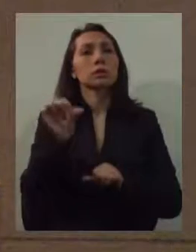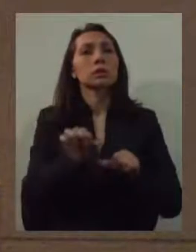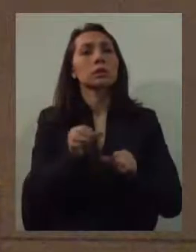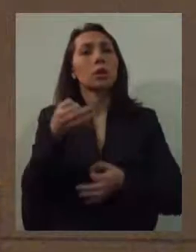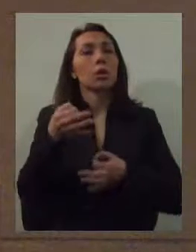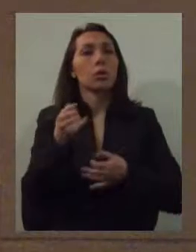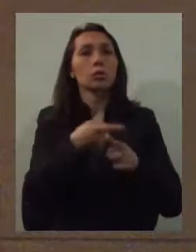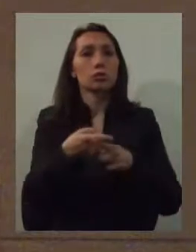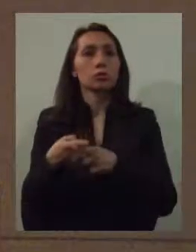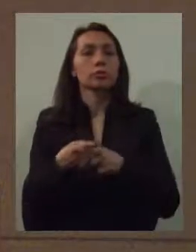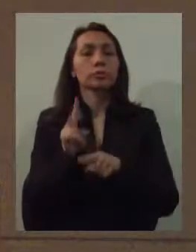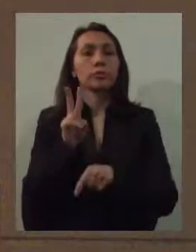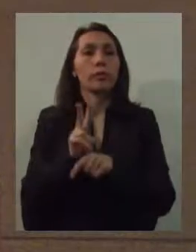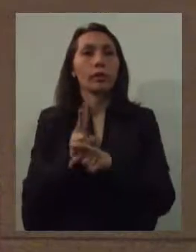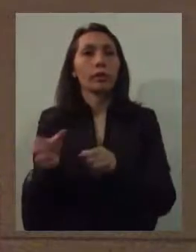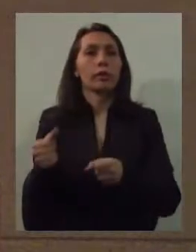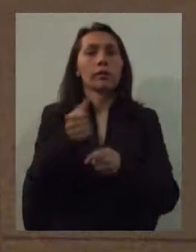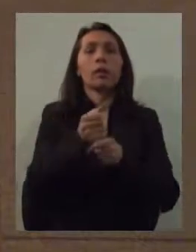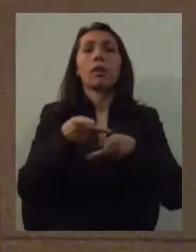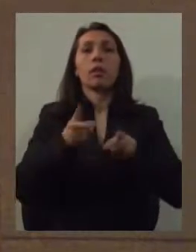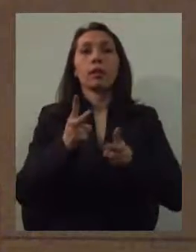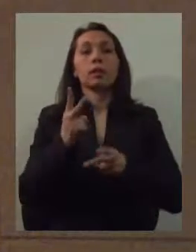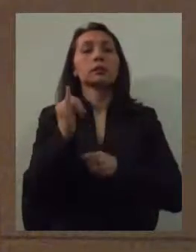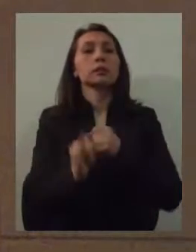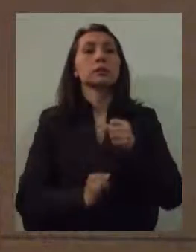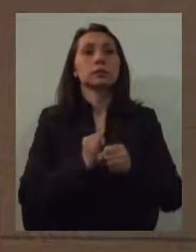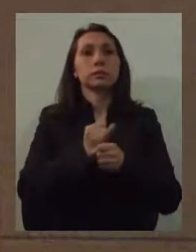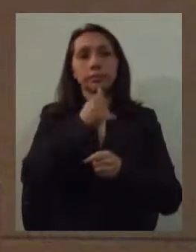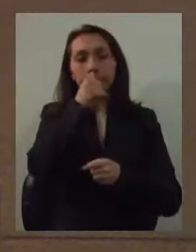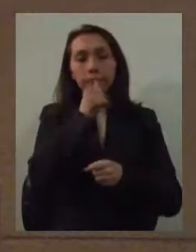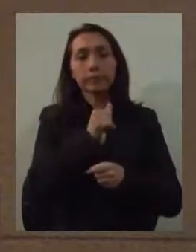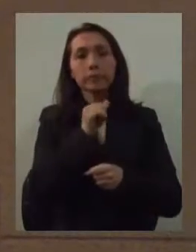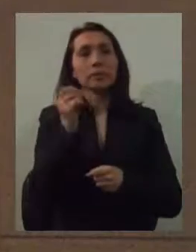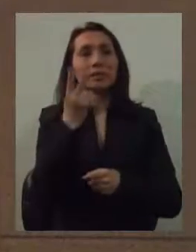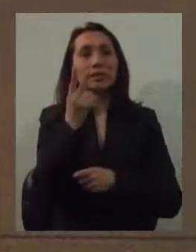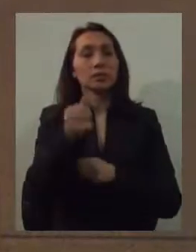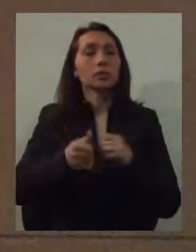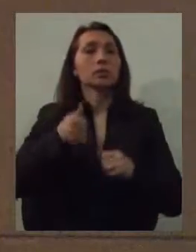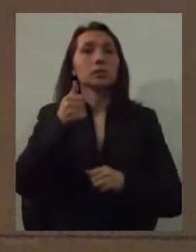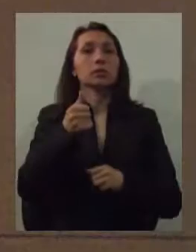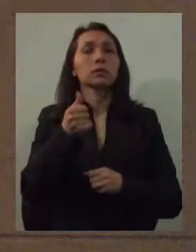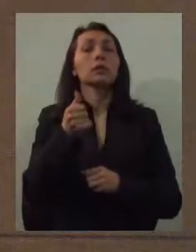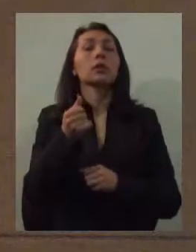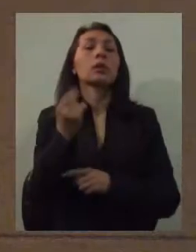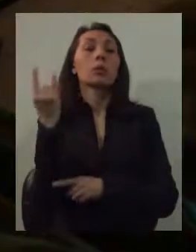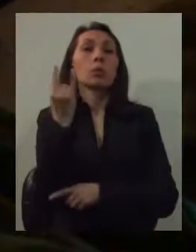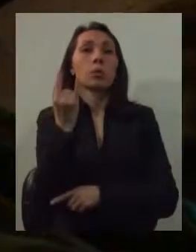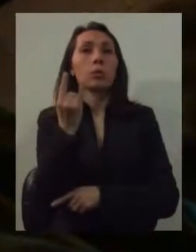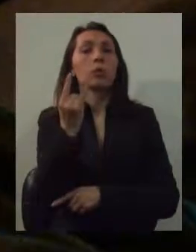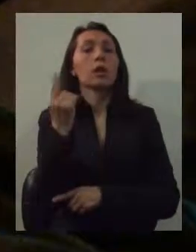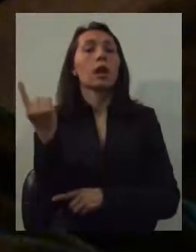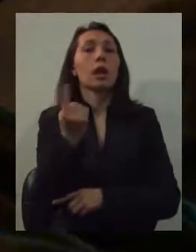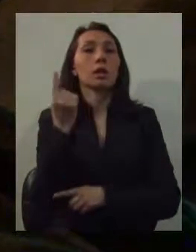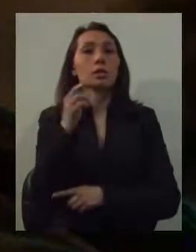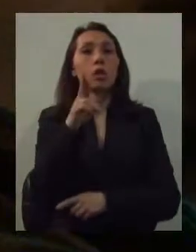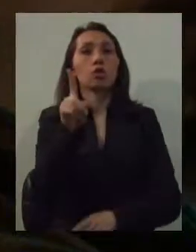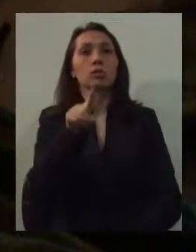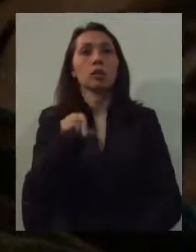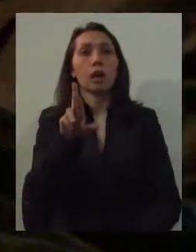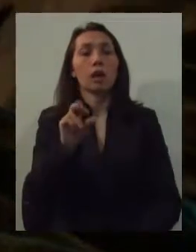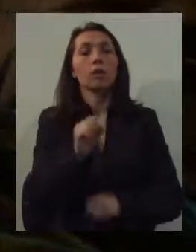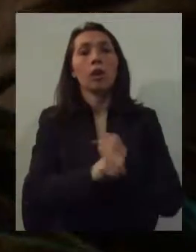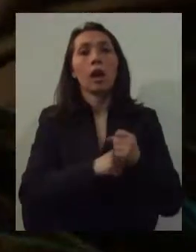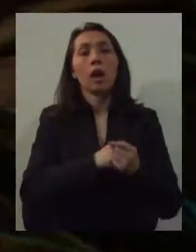Sociales, profesor titular de Derecho Internacional Privado. Es vicedecano de la Facultad de Derecho de la Universidad Nacional de Rosario para el